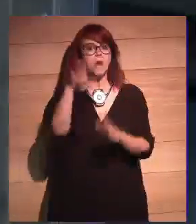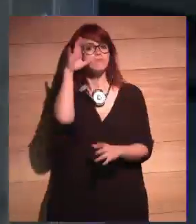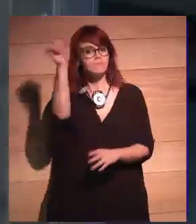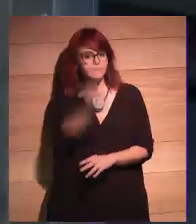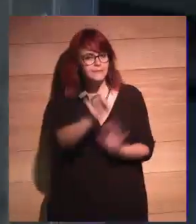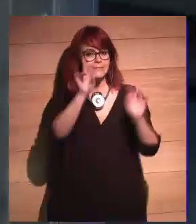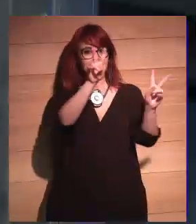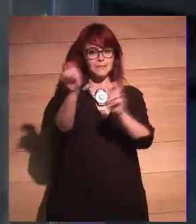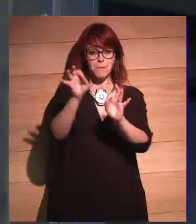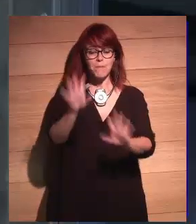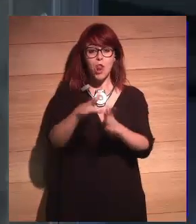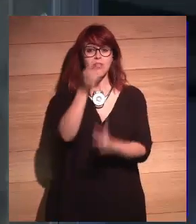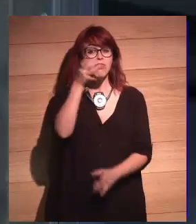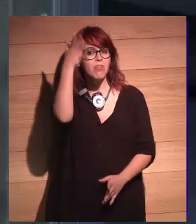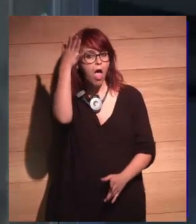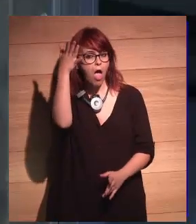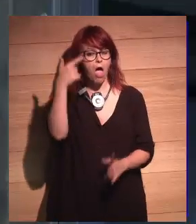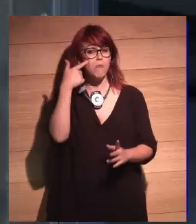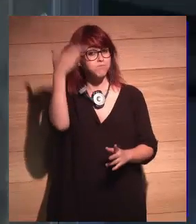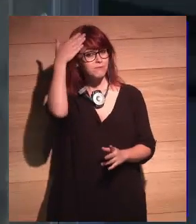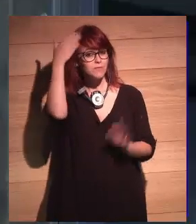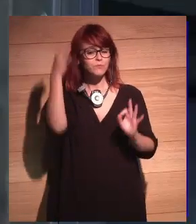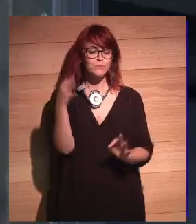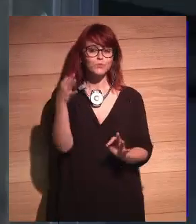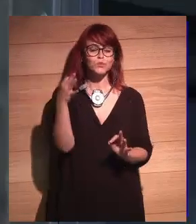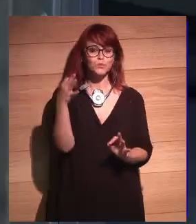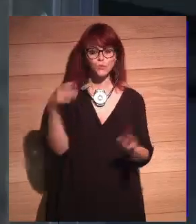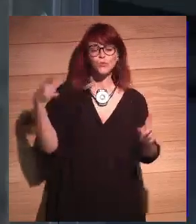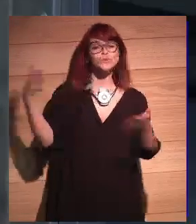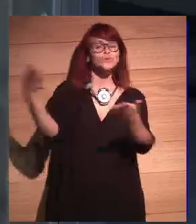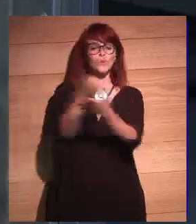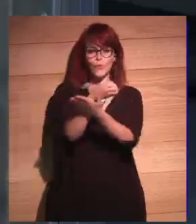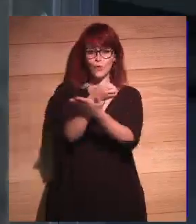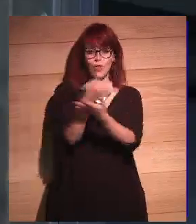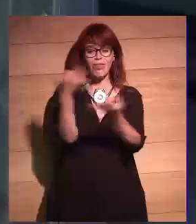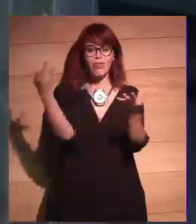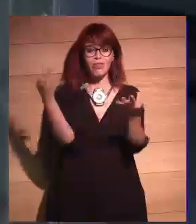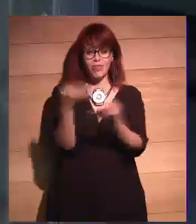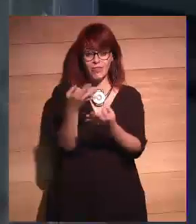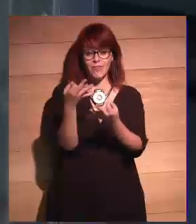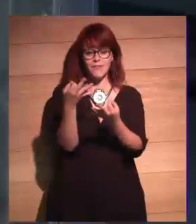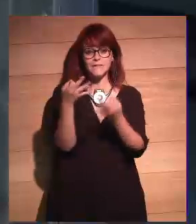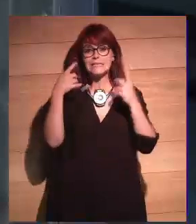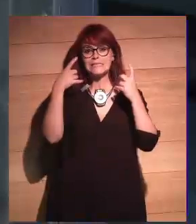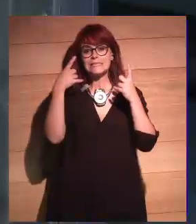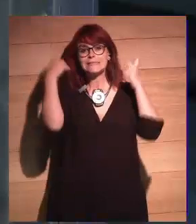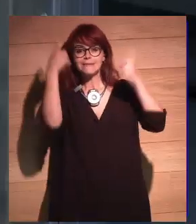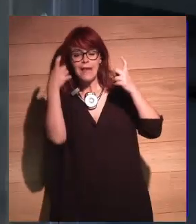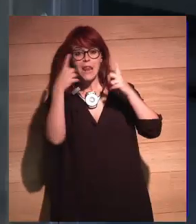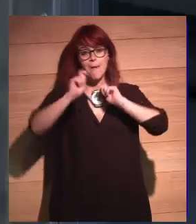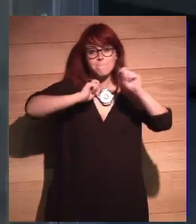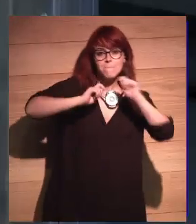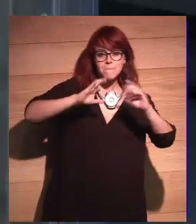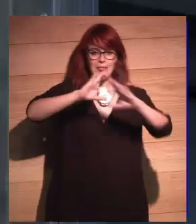pero básicamente la idea subyacente es que se trata de romper o dividir los medios de comunicación